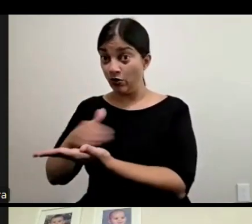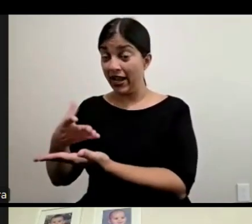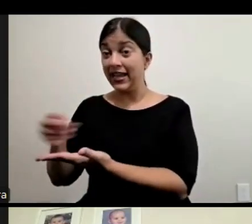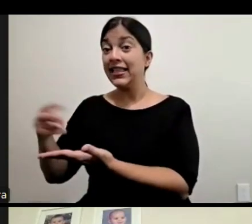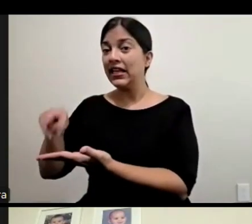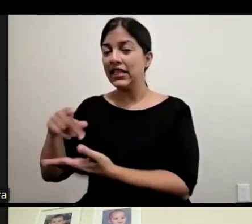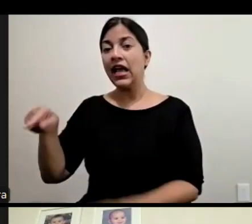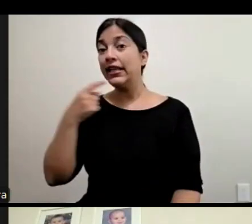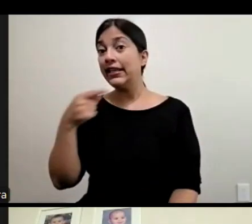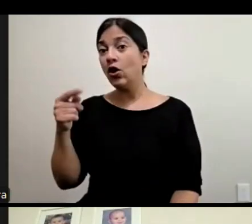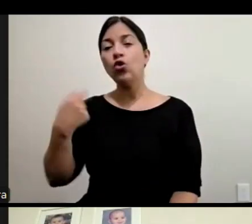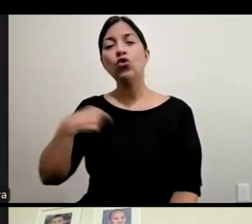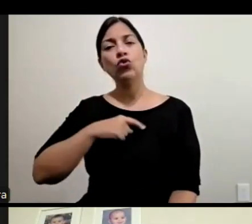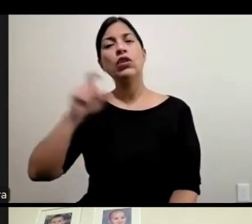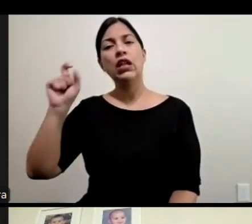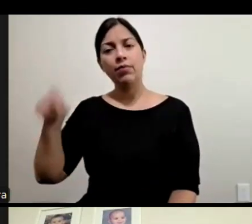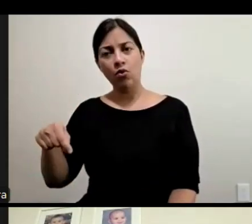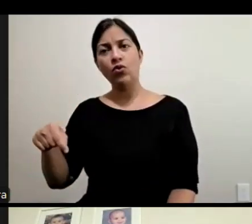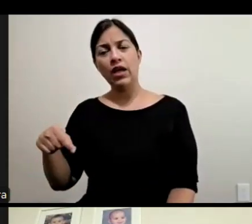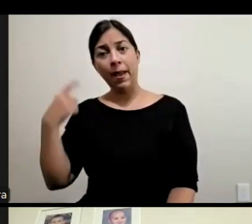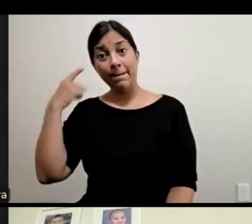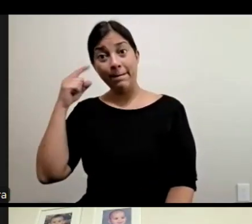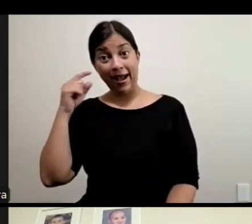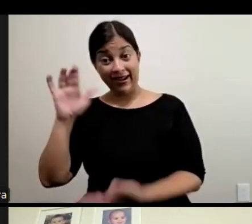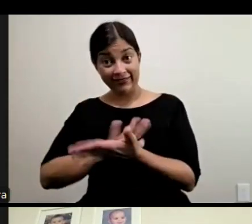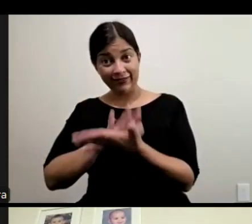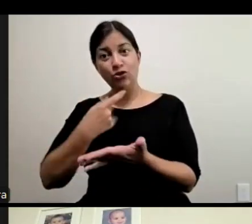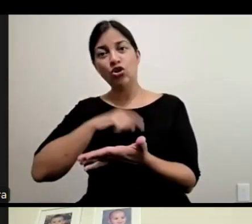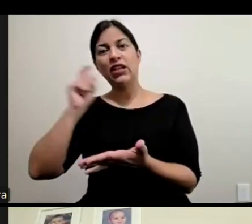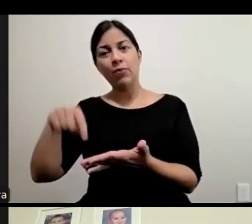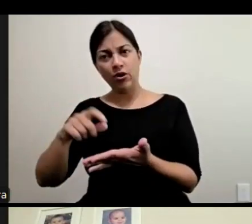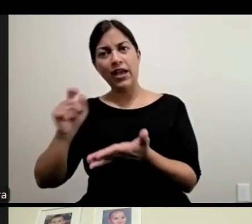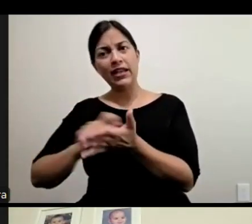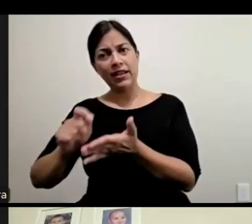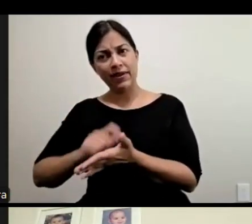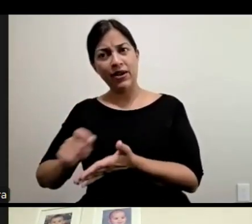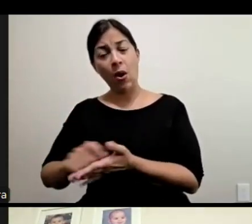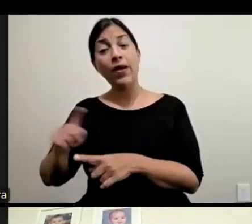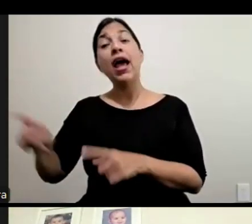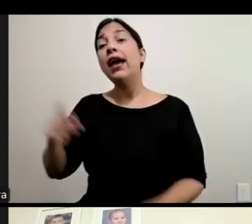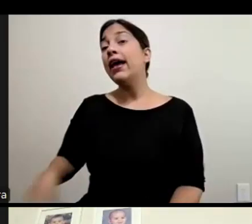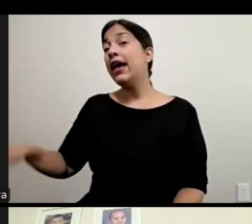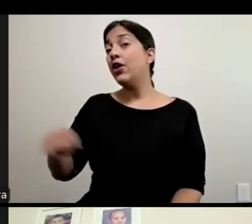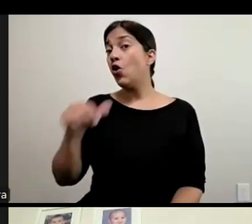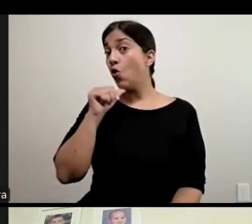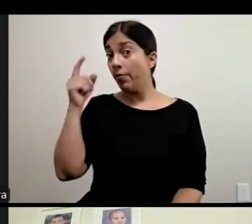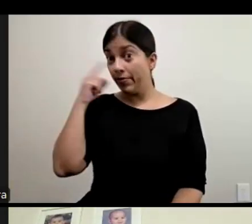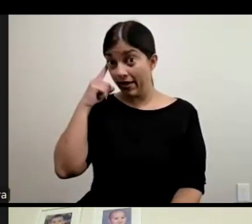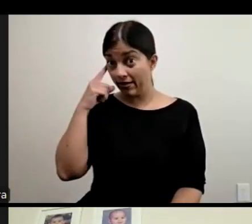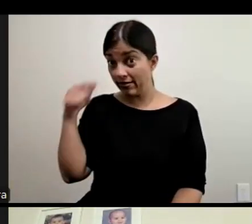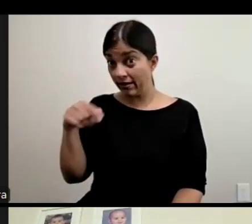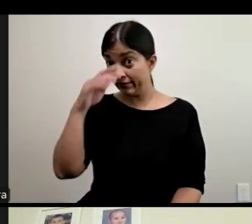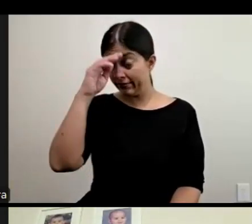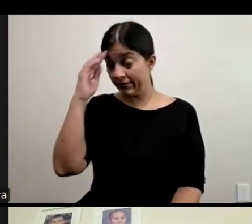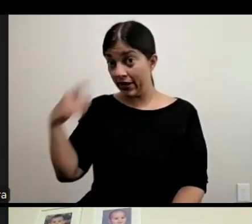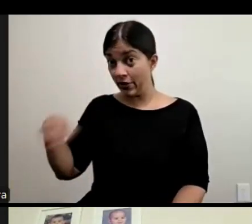tenemos que hacer tratados, tenemos que escribir esto. ¿Okay? Pero ellos no piensan, cuando empezaron a escribir